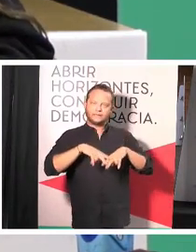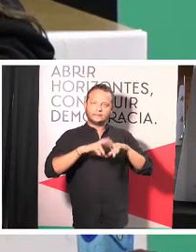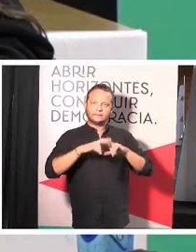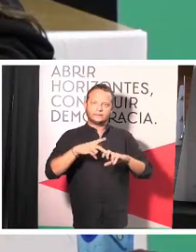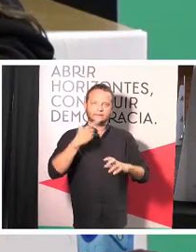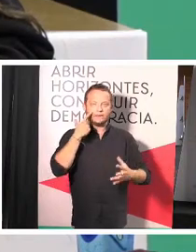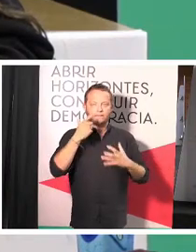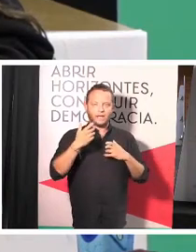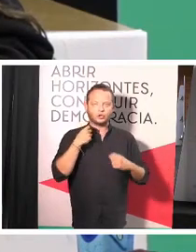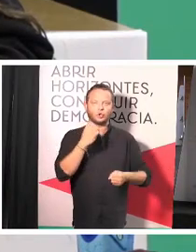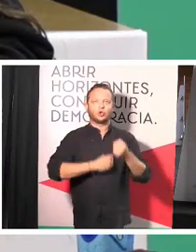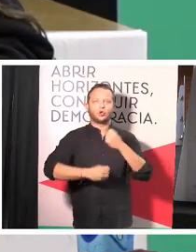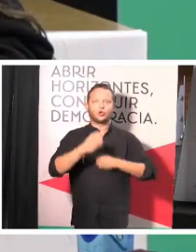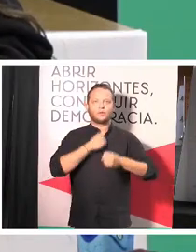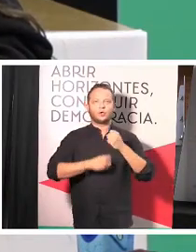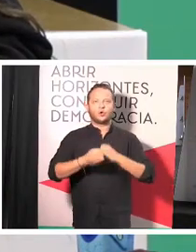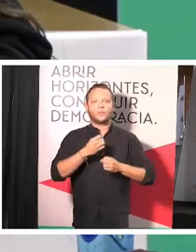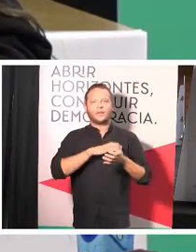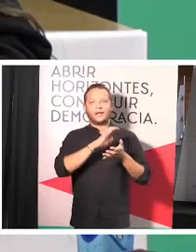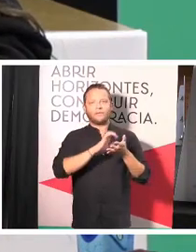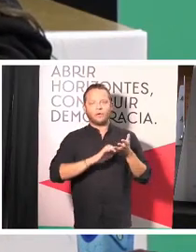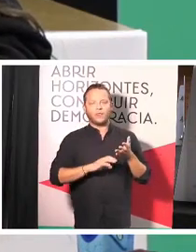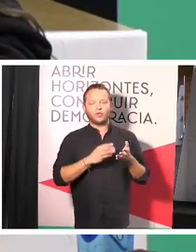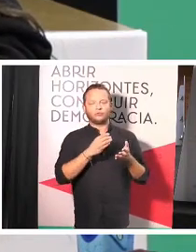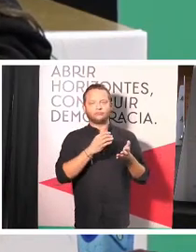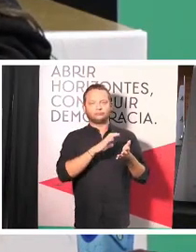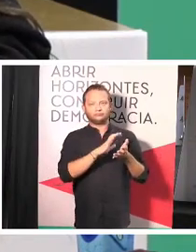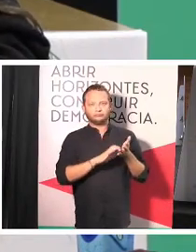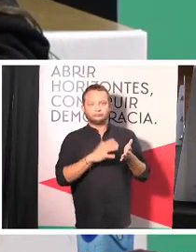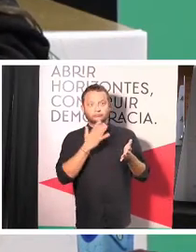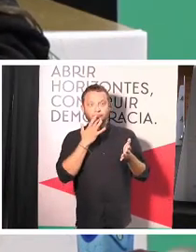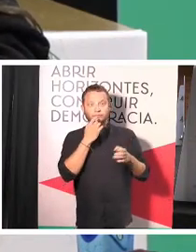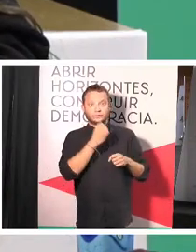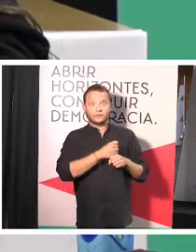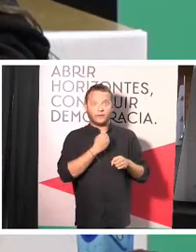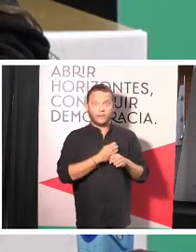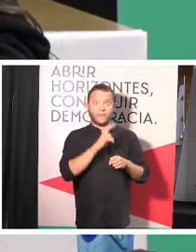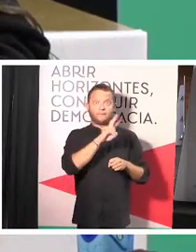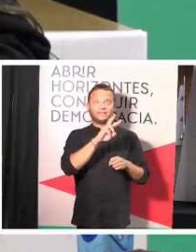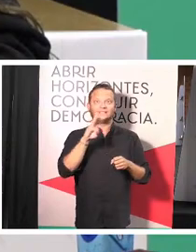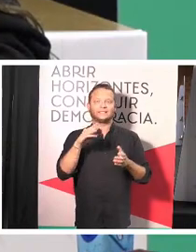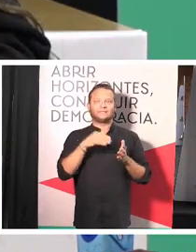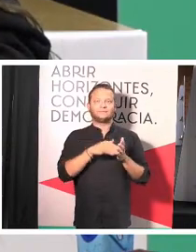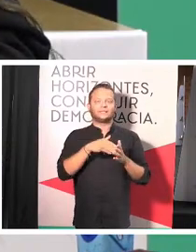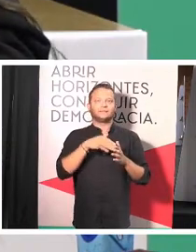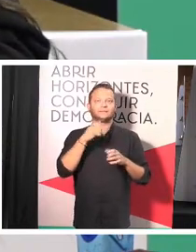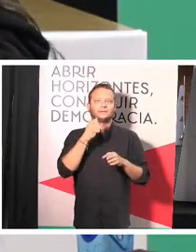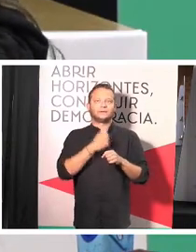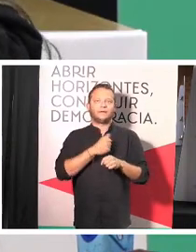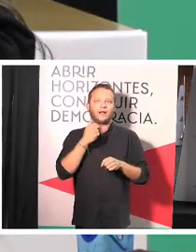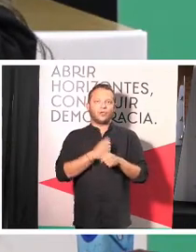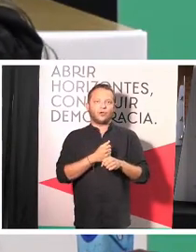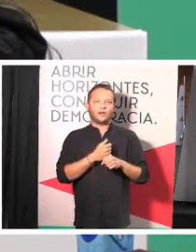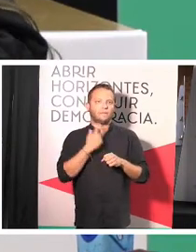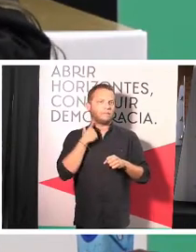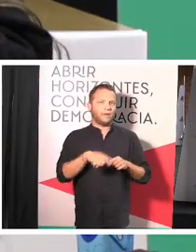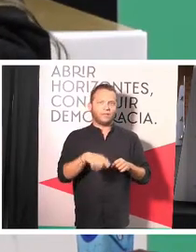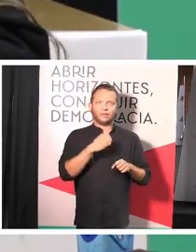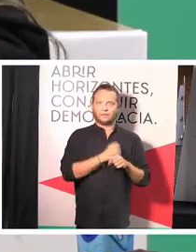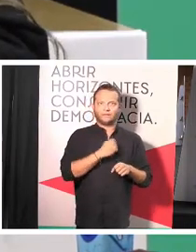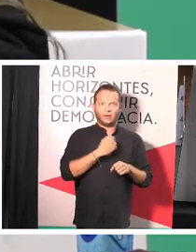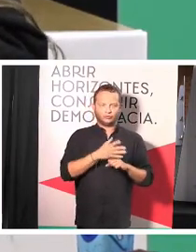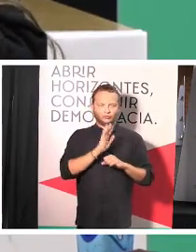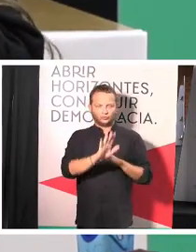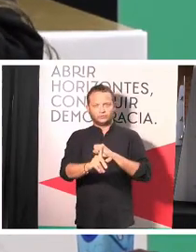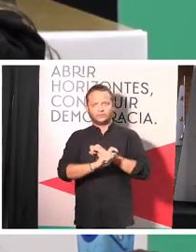impacto económico de la laboralización de los repartidores, donde decía que 23.000 repartidores perderían el trabajo, ¿no? Esta es básicamente